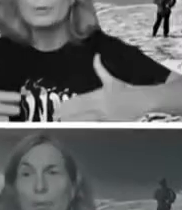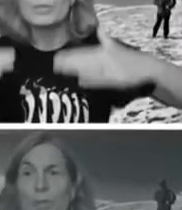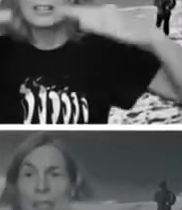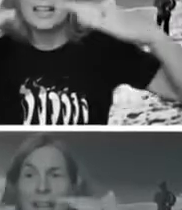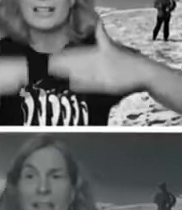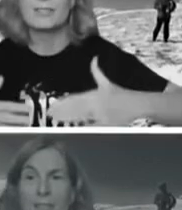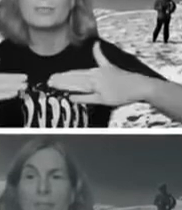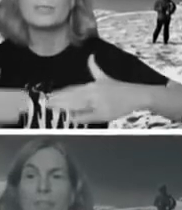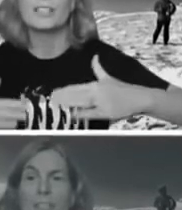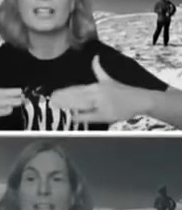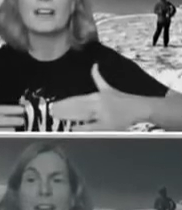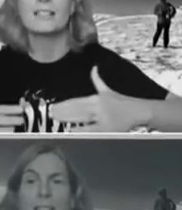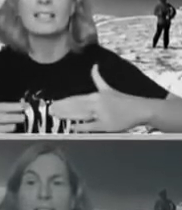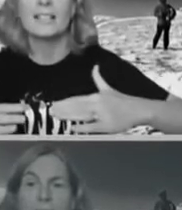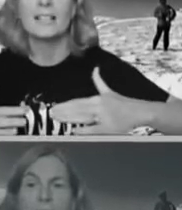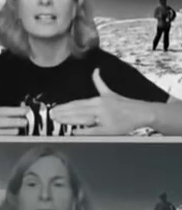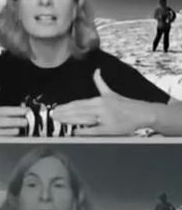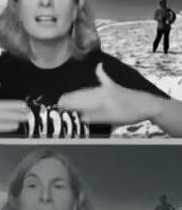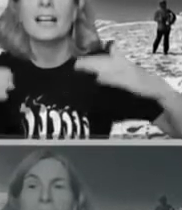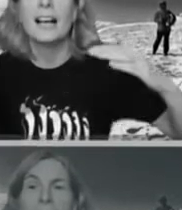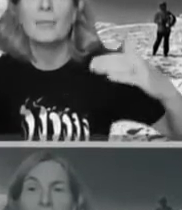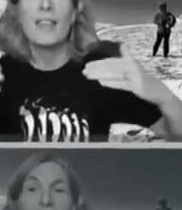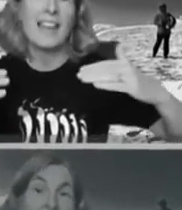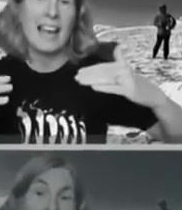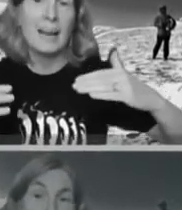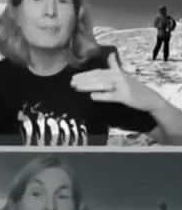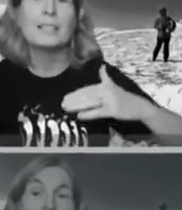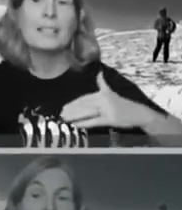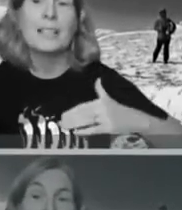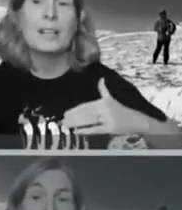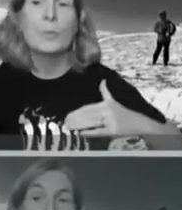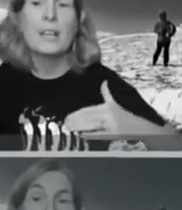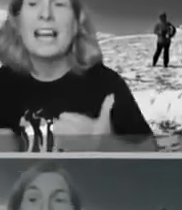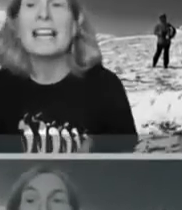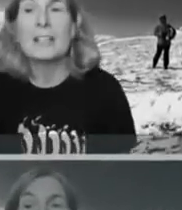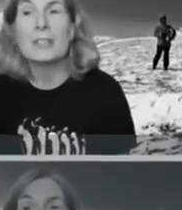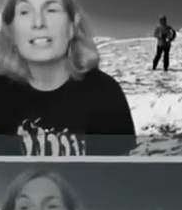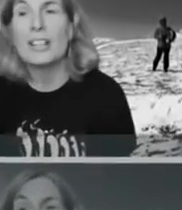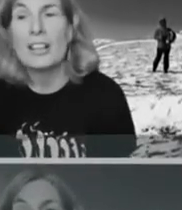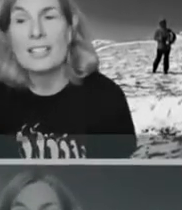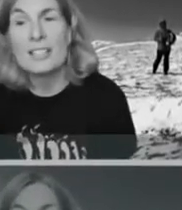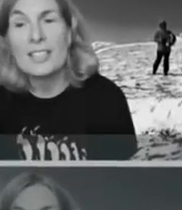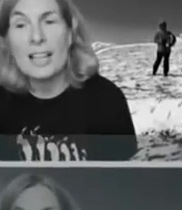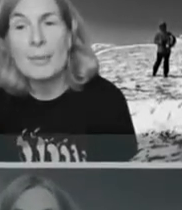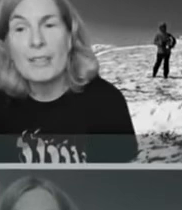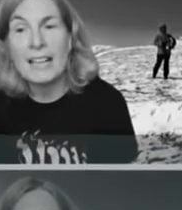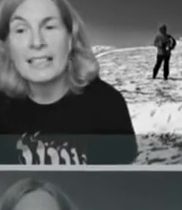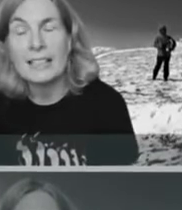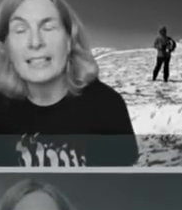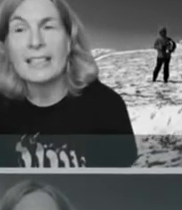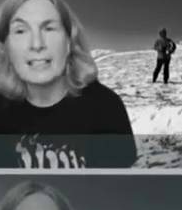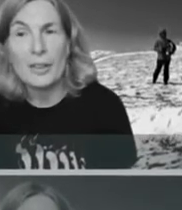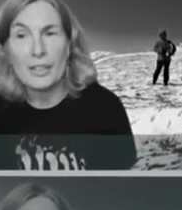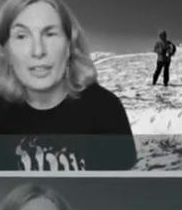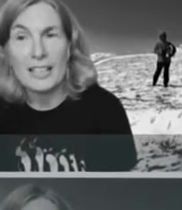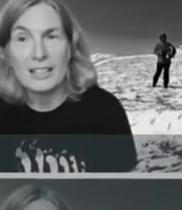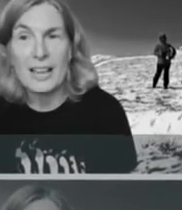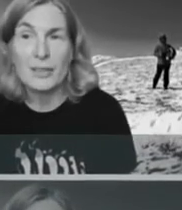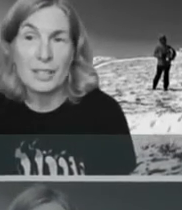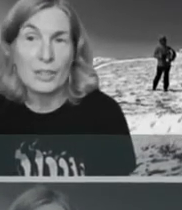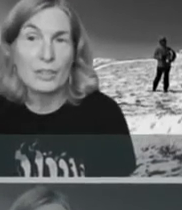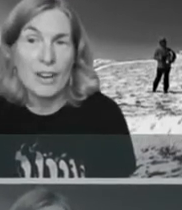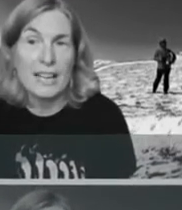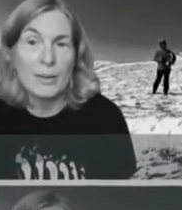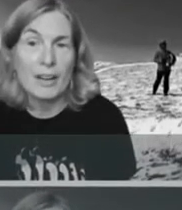del oeste son arrastrados hacia la Antártida, y cuando eso sucede, aumentamos las posibilidades de lluvia de verano en el sureste